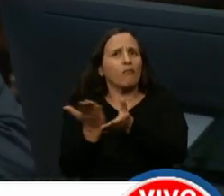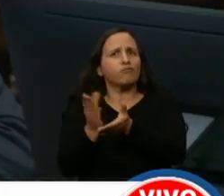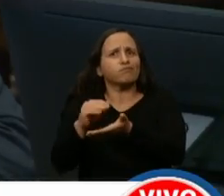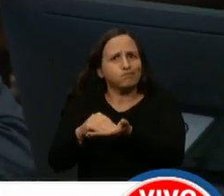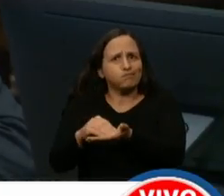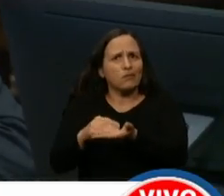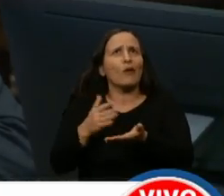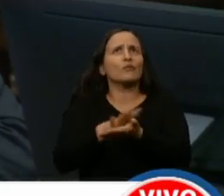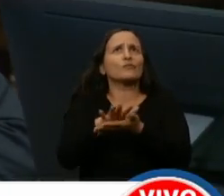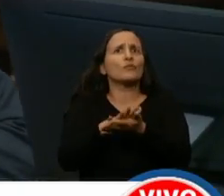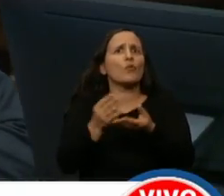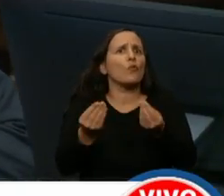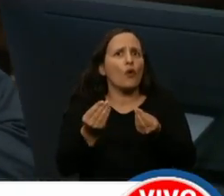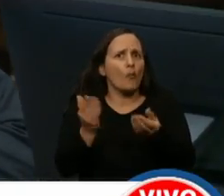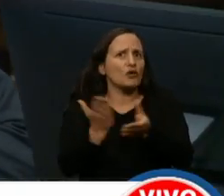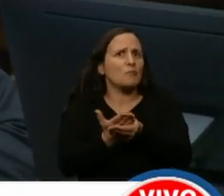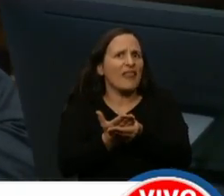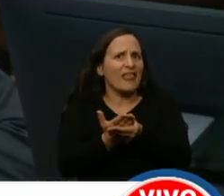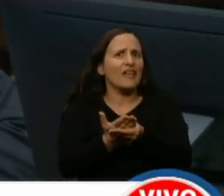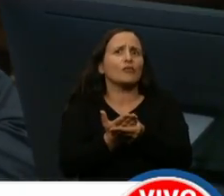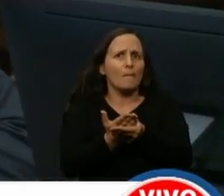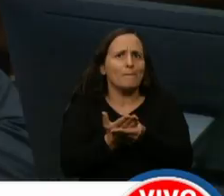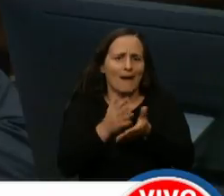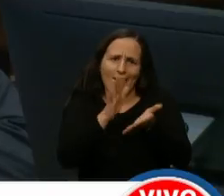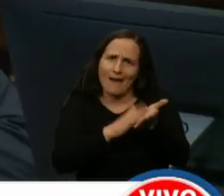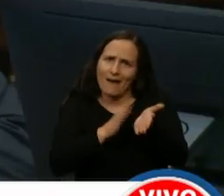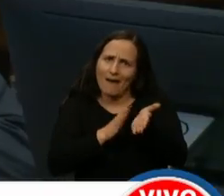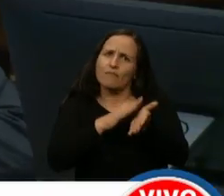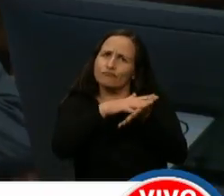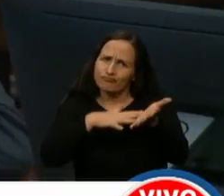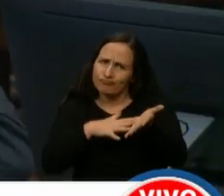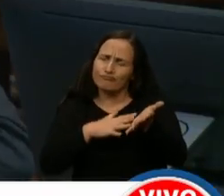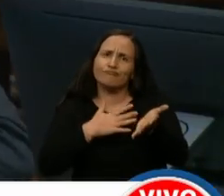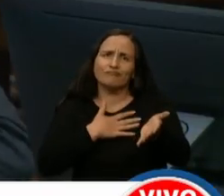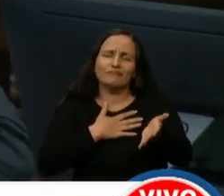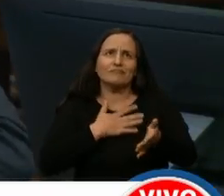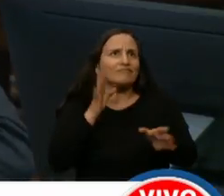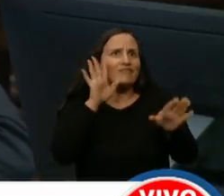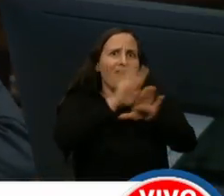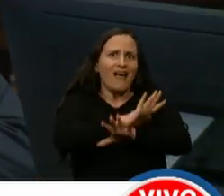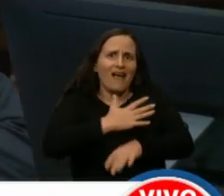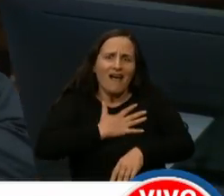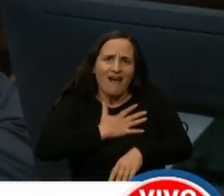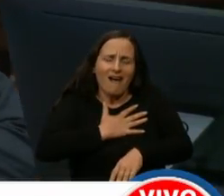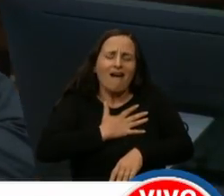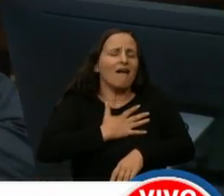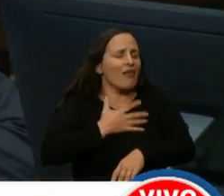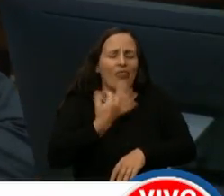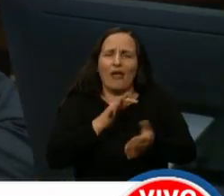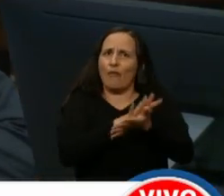se resuelva para que su constancia efectiva de note que cuando uno se equivoca hay que